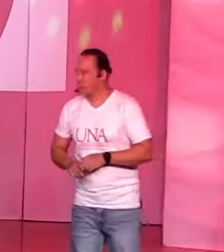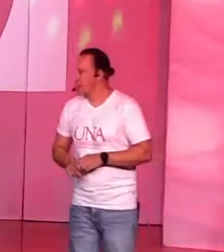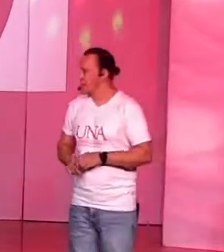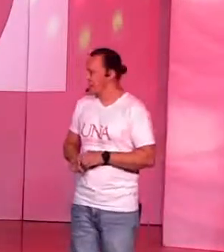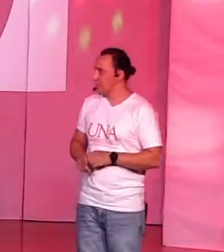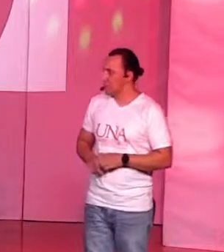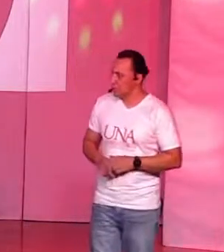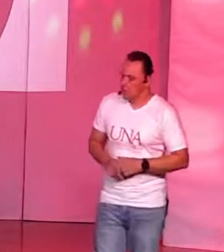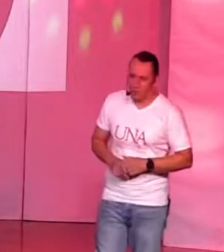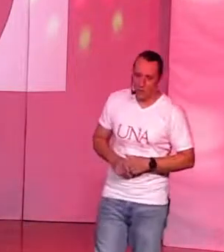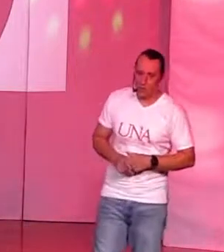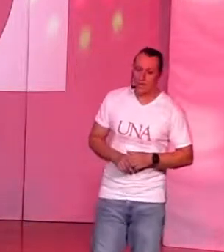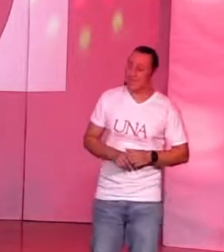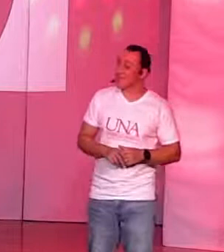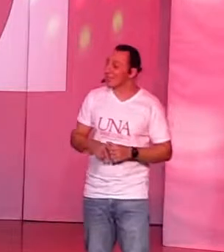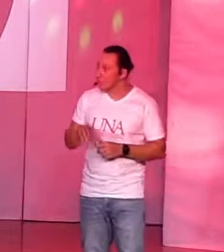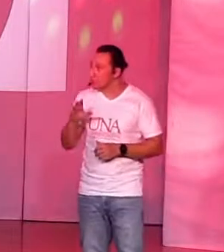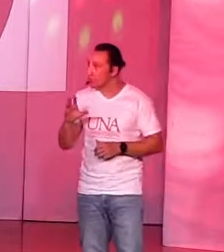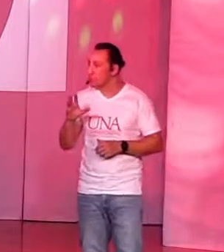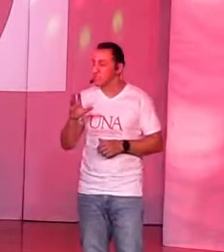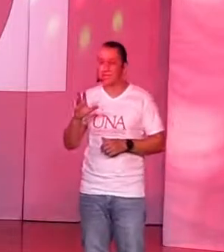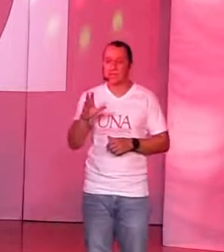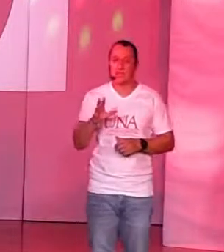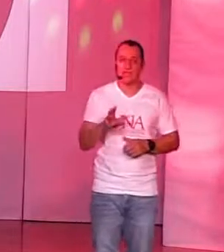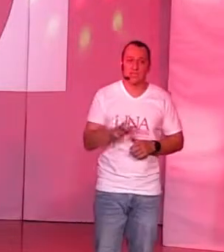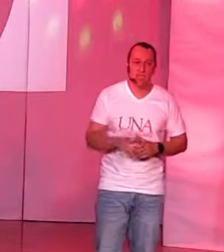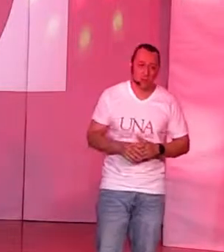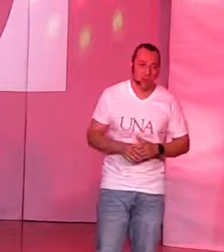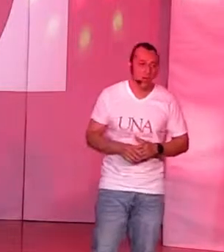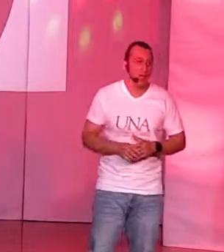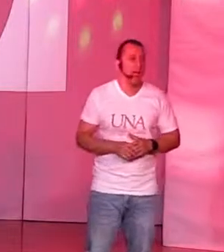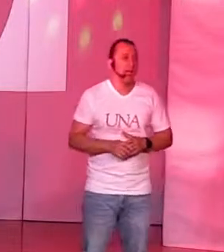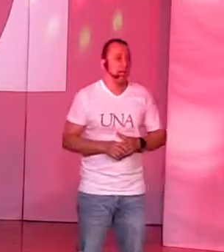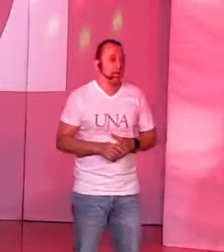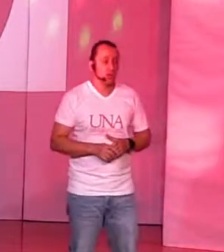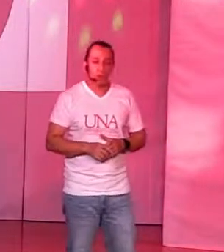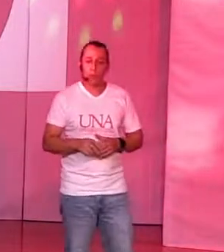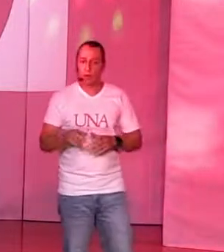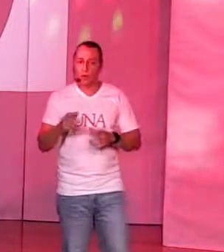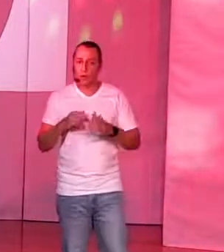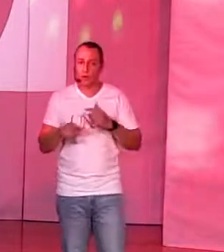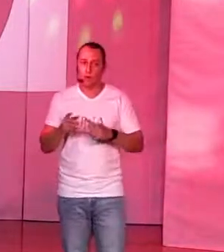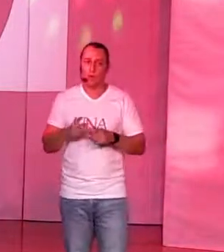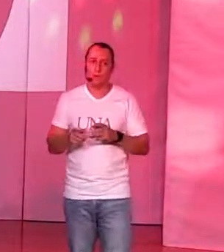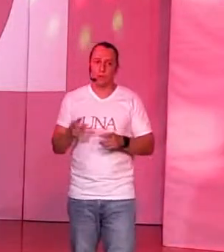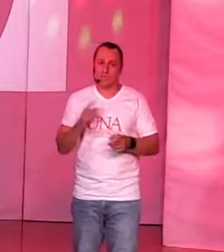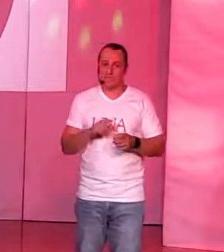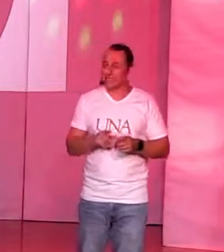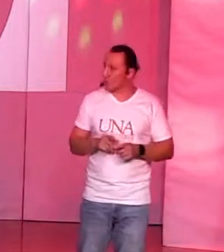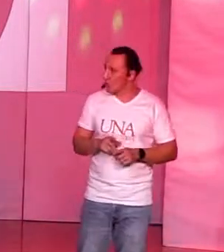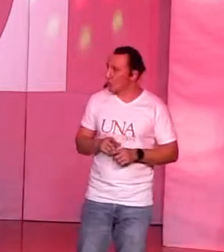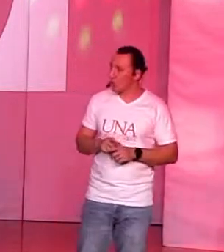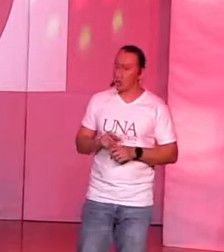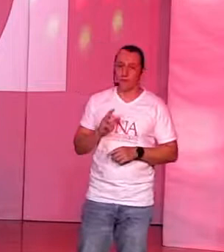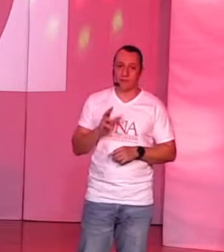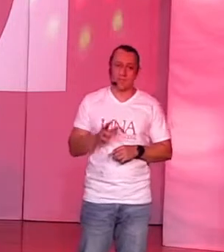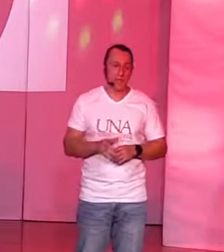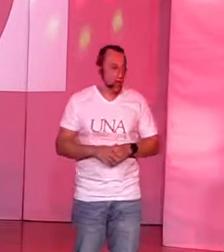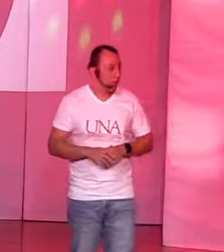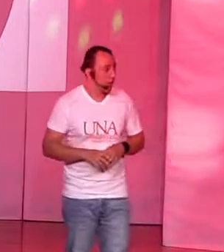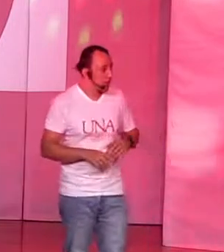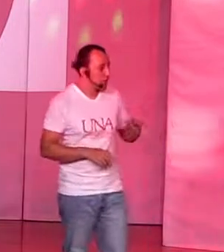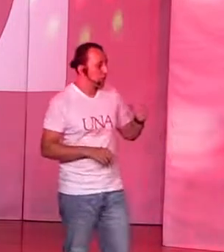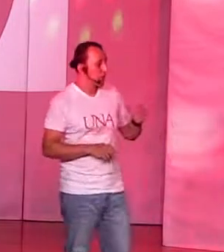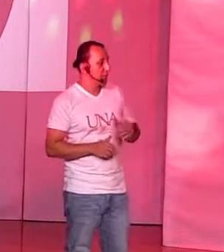Excelente. Muy bien, excelente la información, amigo. Antes de que entremos con lo siguiente, que es el SIDUNA, tuvimos un problemita con el video tras anterior, ¿verdad? Con la